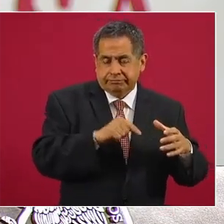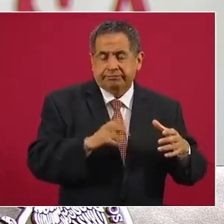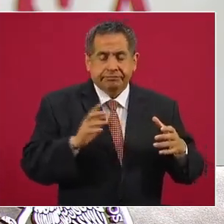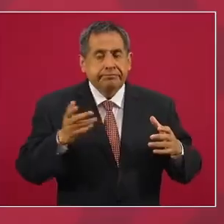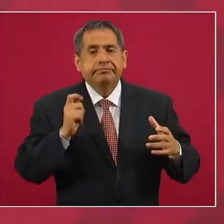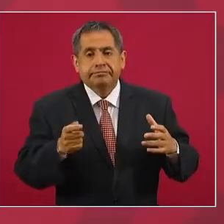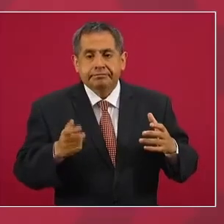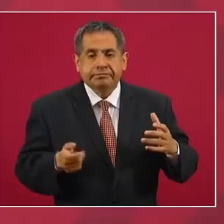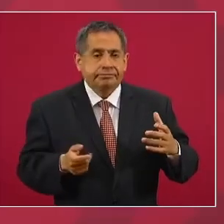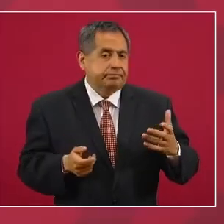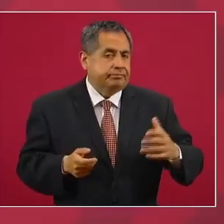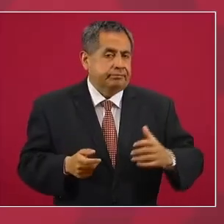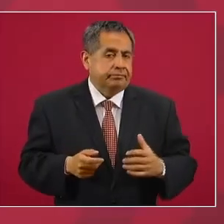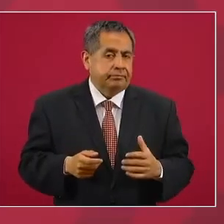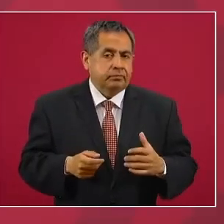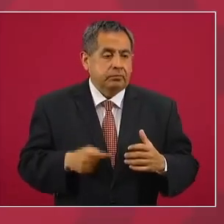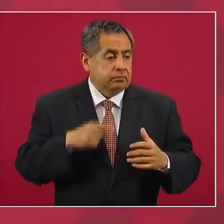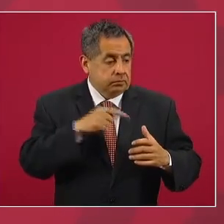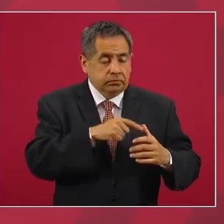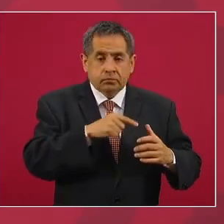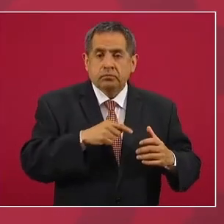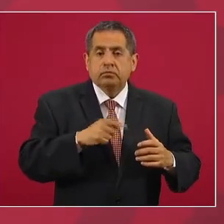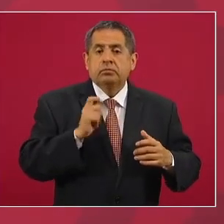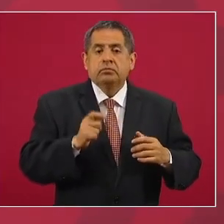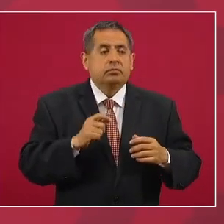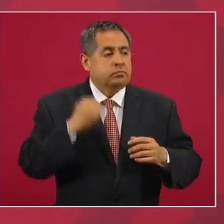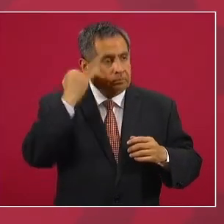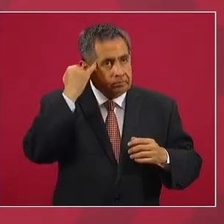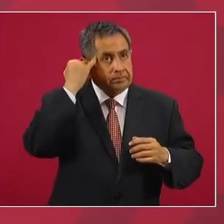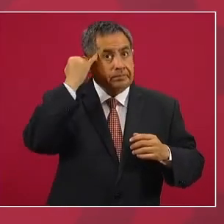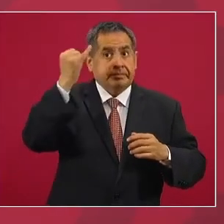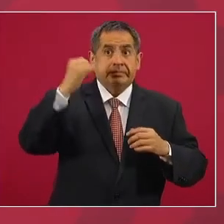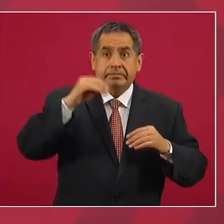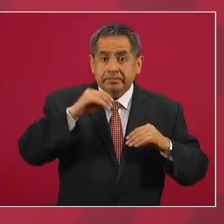pues fueron creando